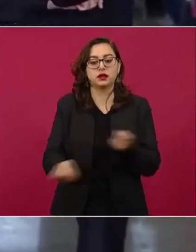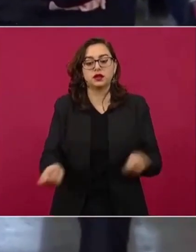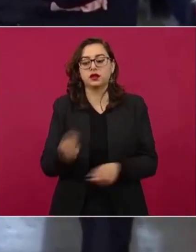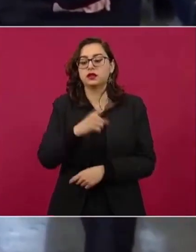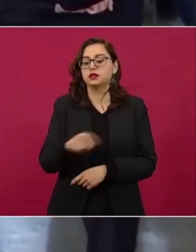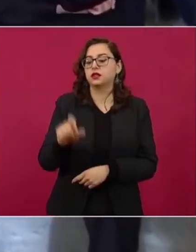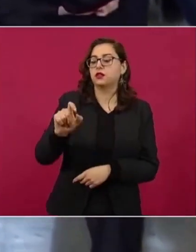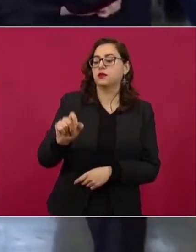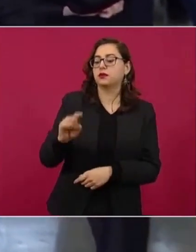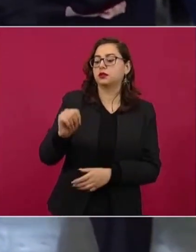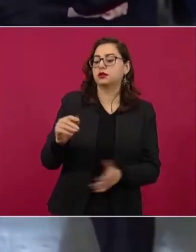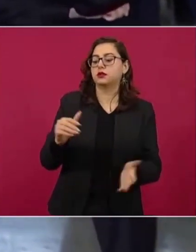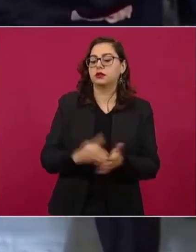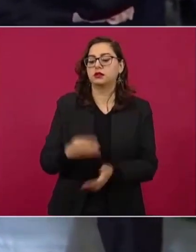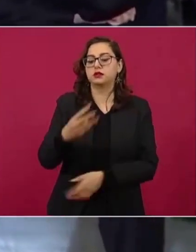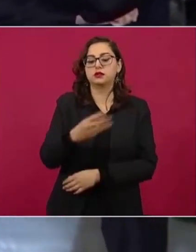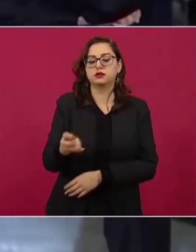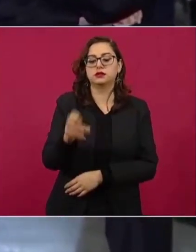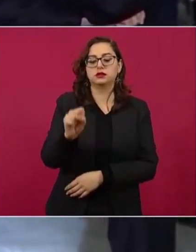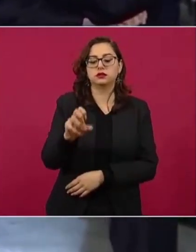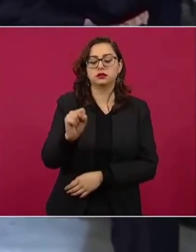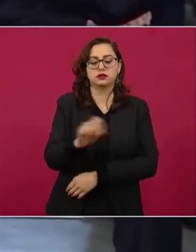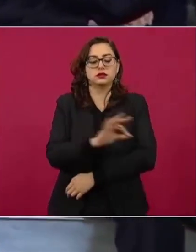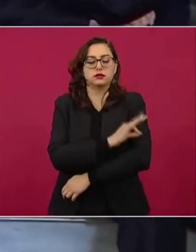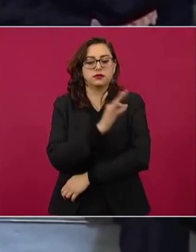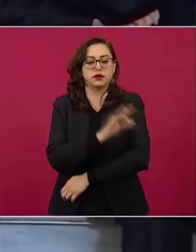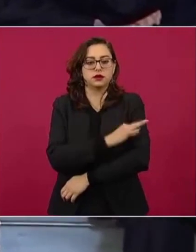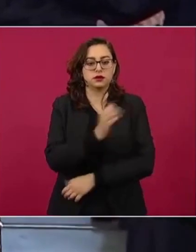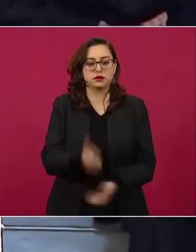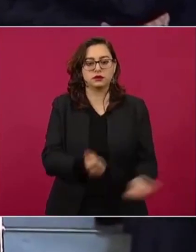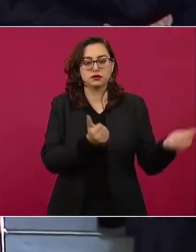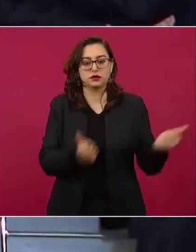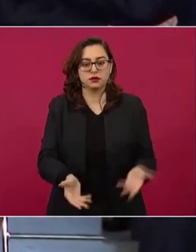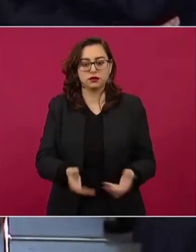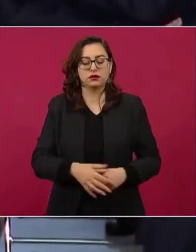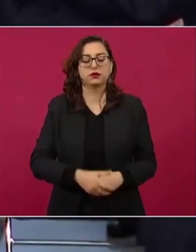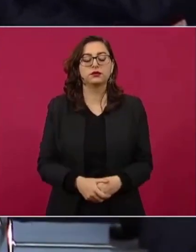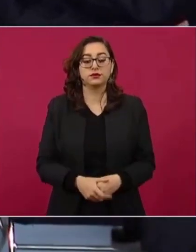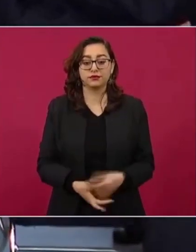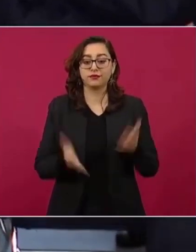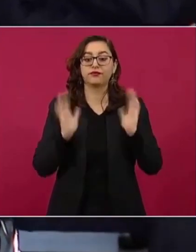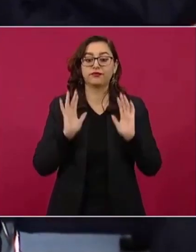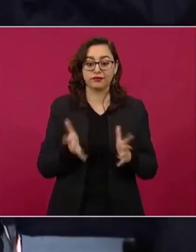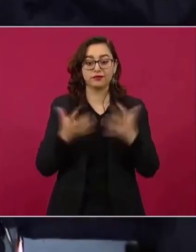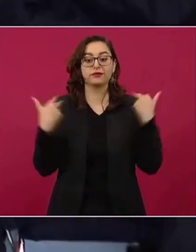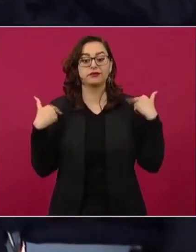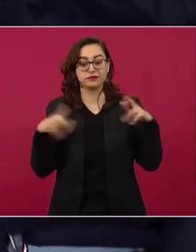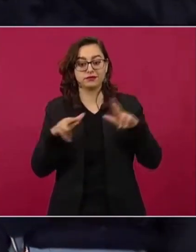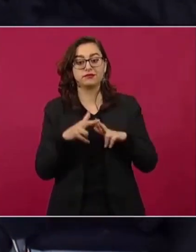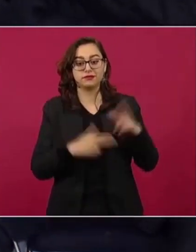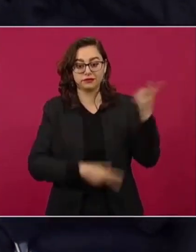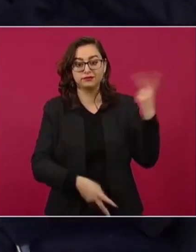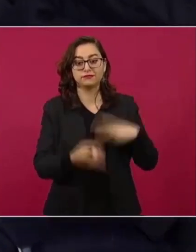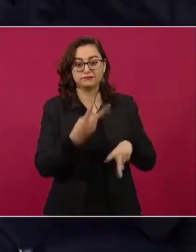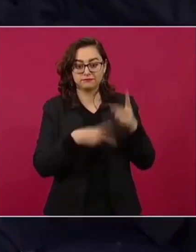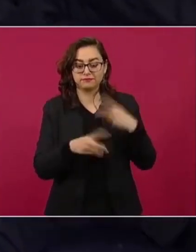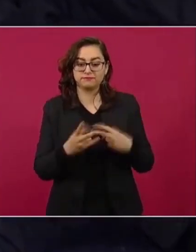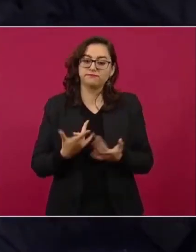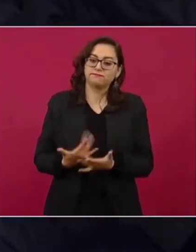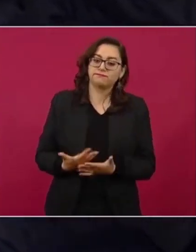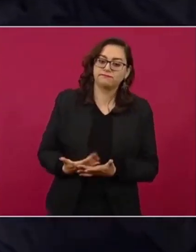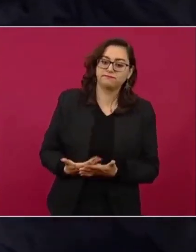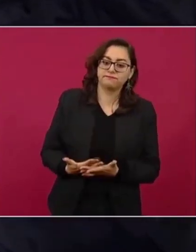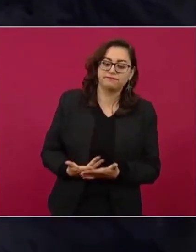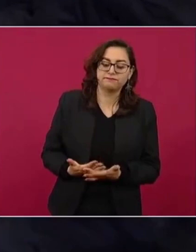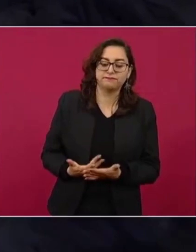129 mil trescientos sesenta vacunas ya están aquí nuestros maestros esperando el proceso de